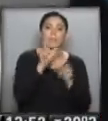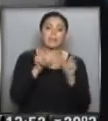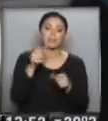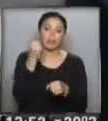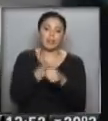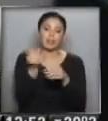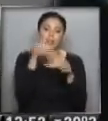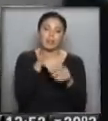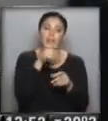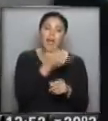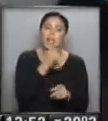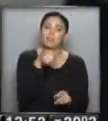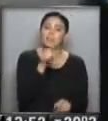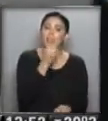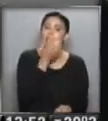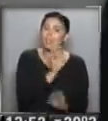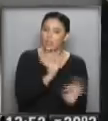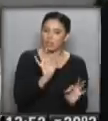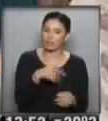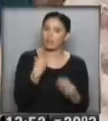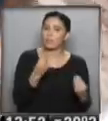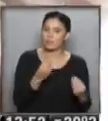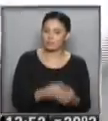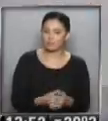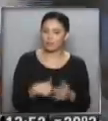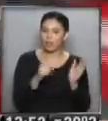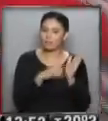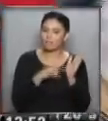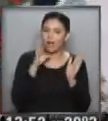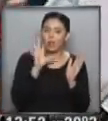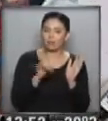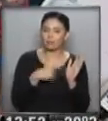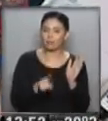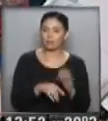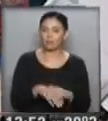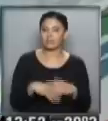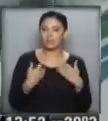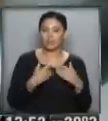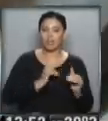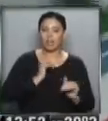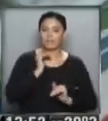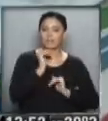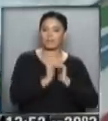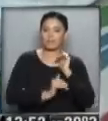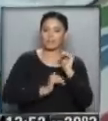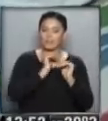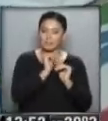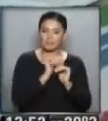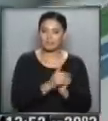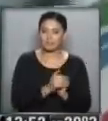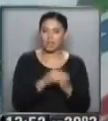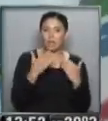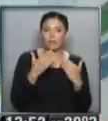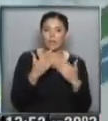personal doméstico y no lo están declarando. ¿Qué es lo que está pasando ahí? Se detectó una irregularidad. Esa es la novedad para avanzar y para lograr tener